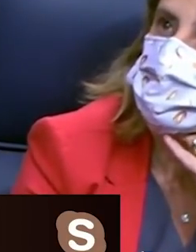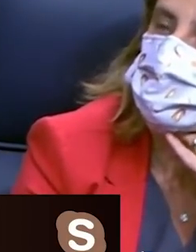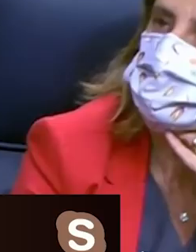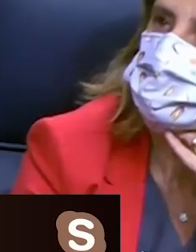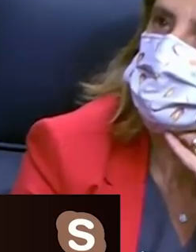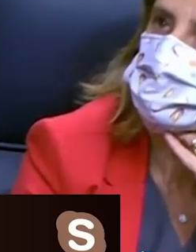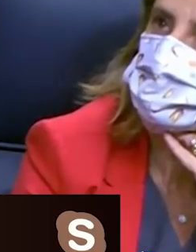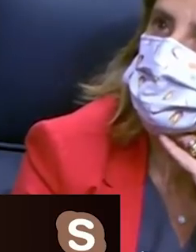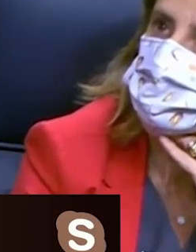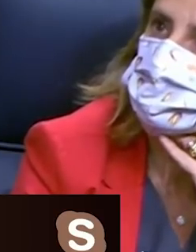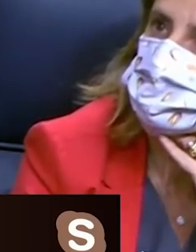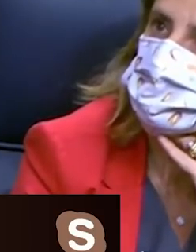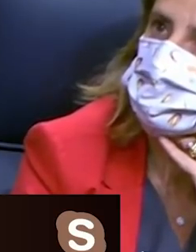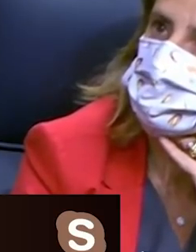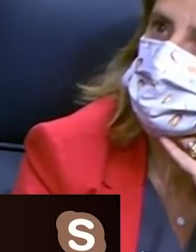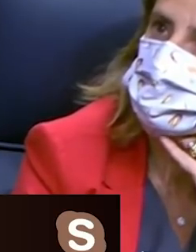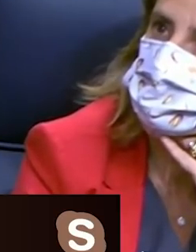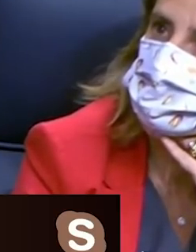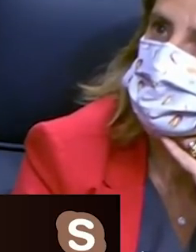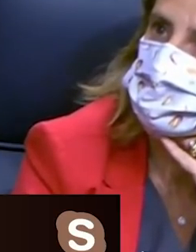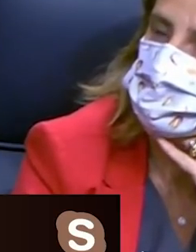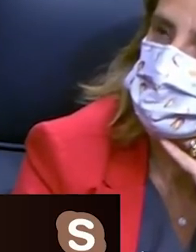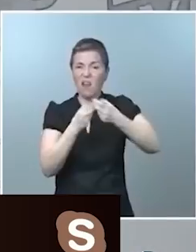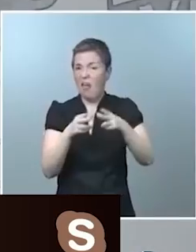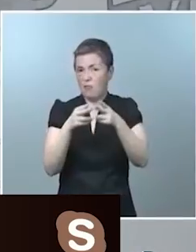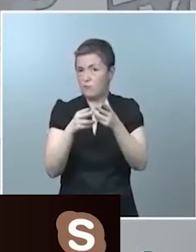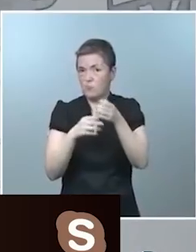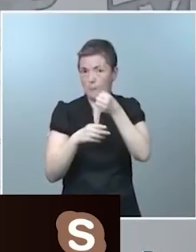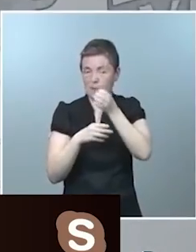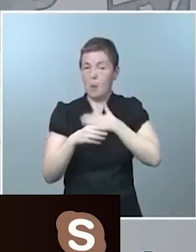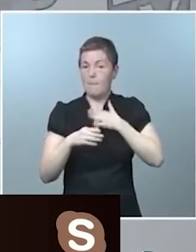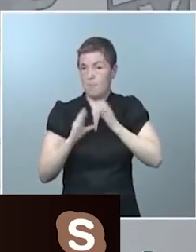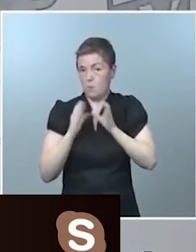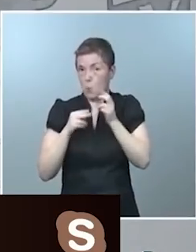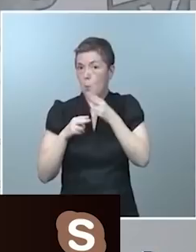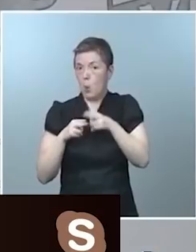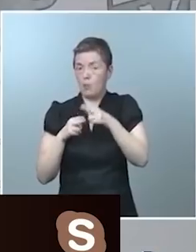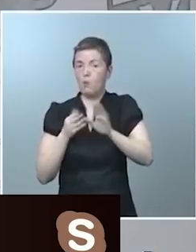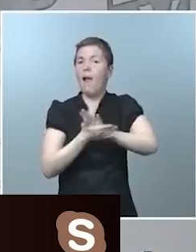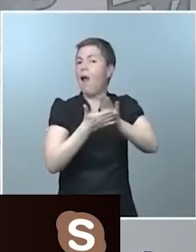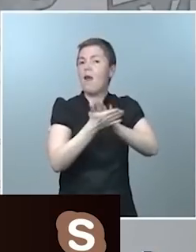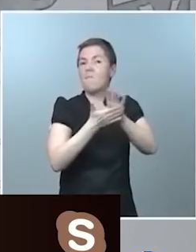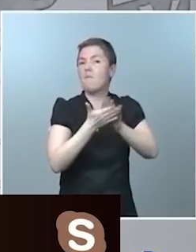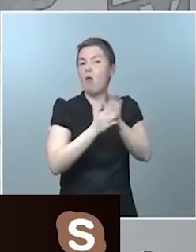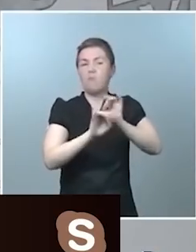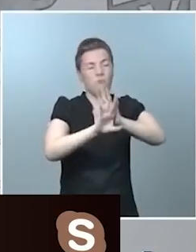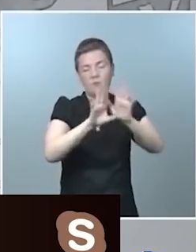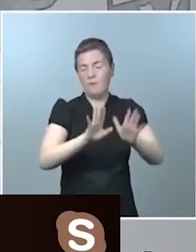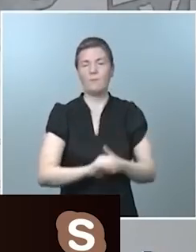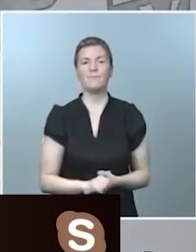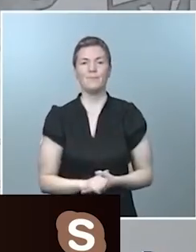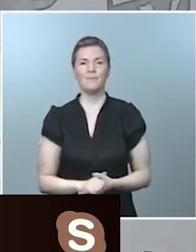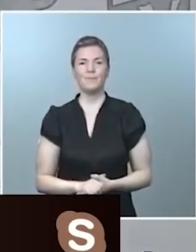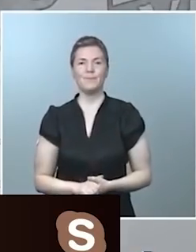la peor crisis económica del mundo. Somos el país de Europa que se va a recuperar más tarde, que vamos a recuperar los niveles